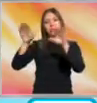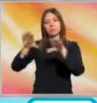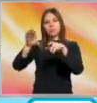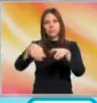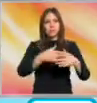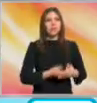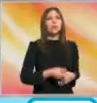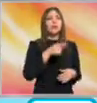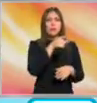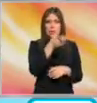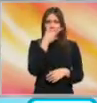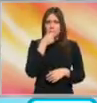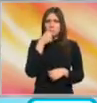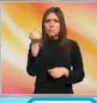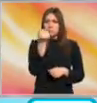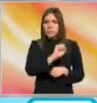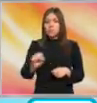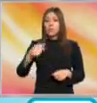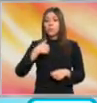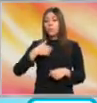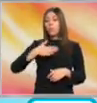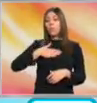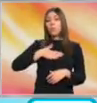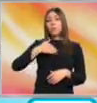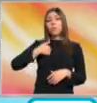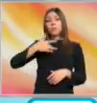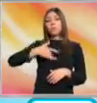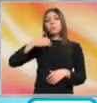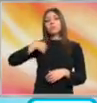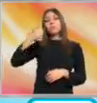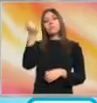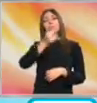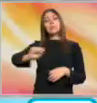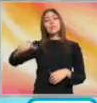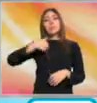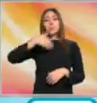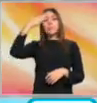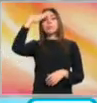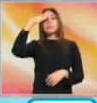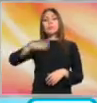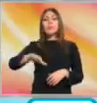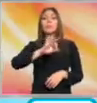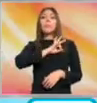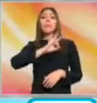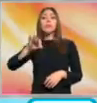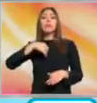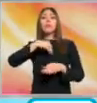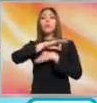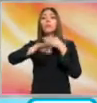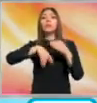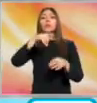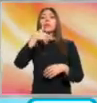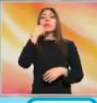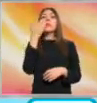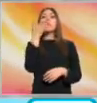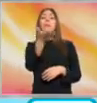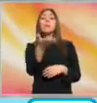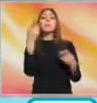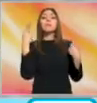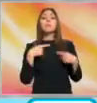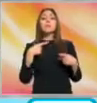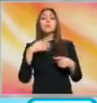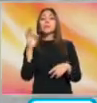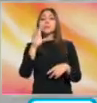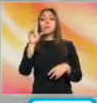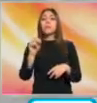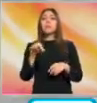sé, pero debo de delegar ese trabajo para poder cubrir realmente la demanda que yo tengo. Si no, me voy a